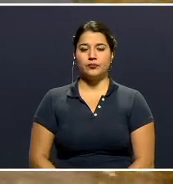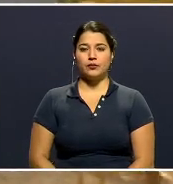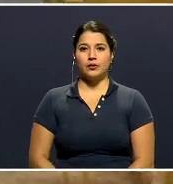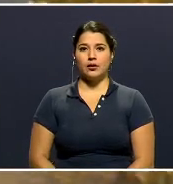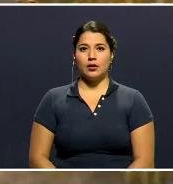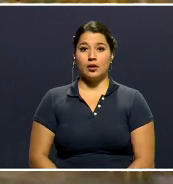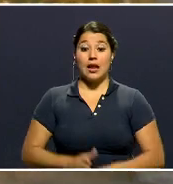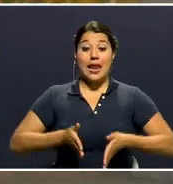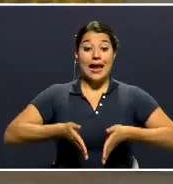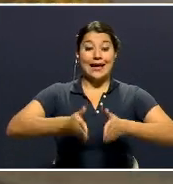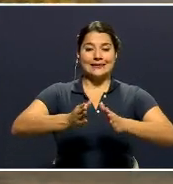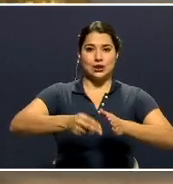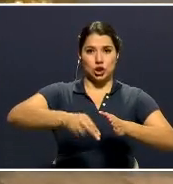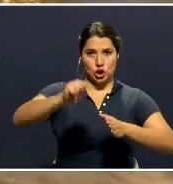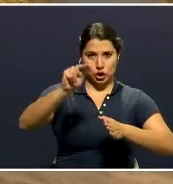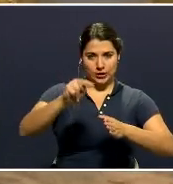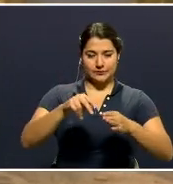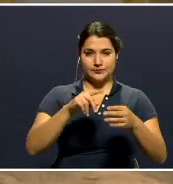Circunvalación Norte.